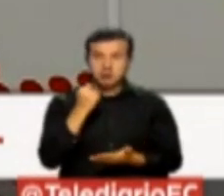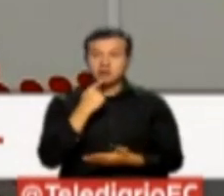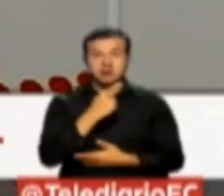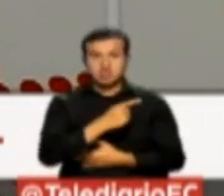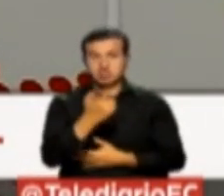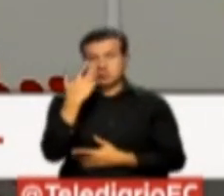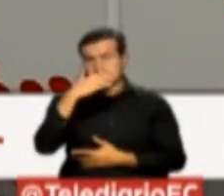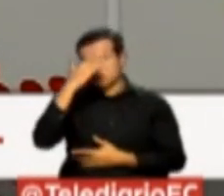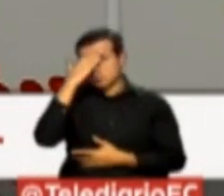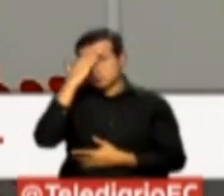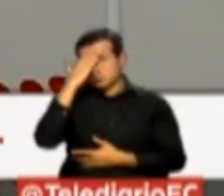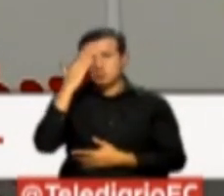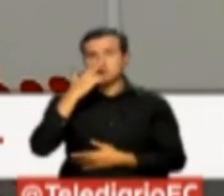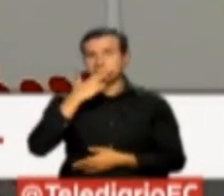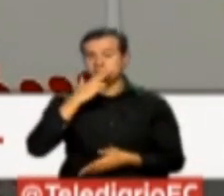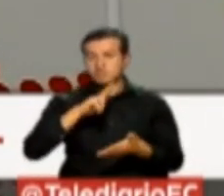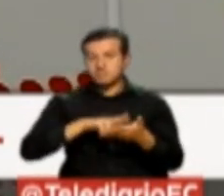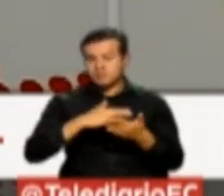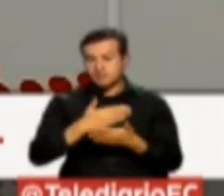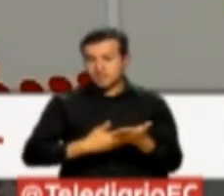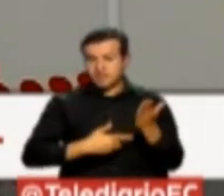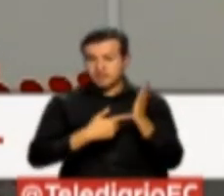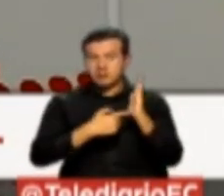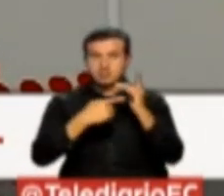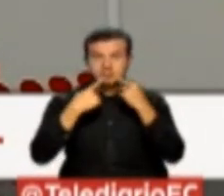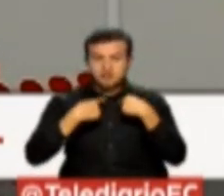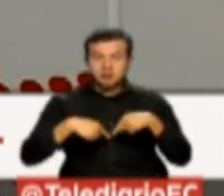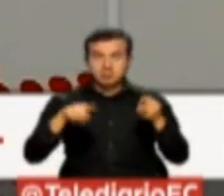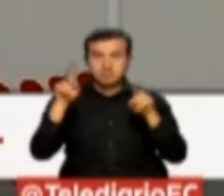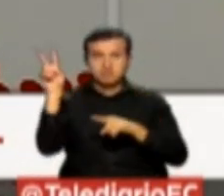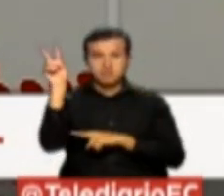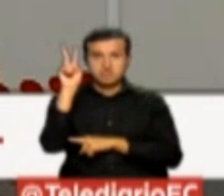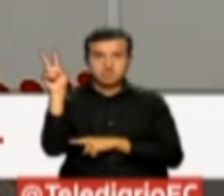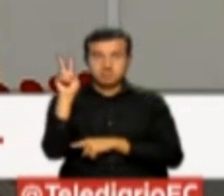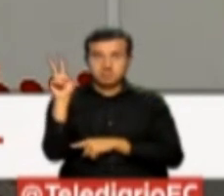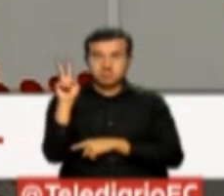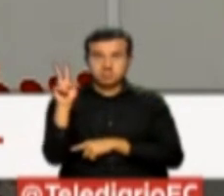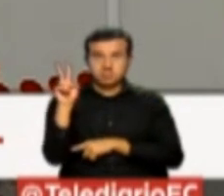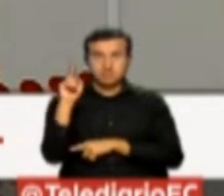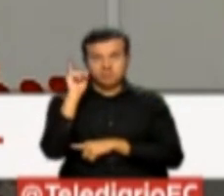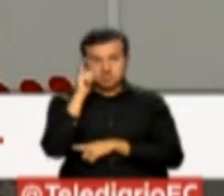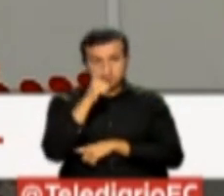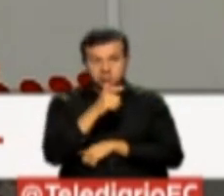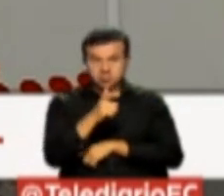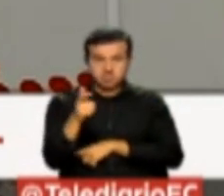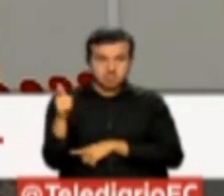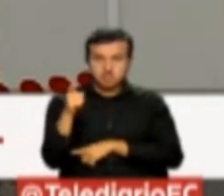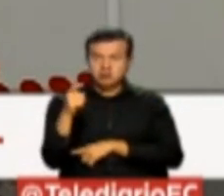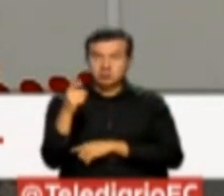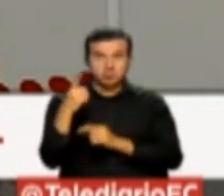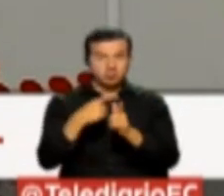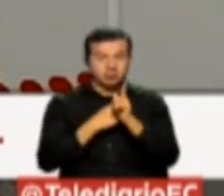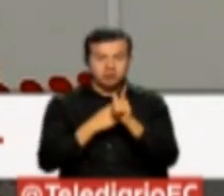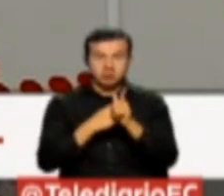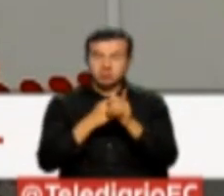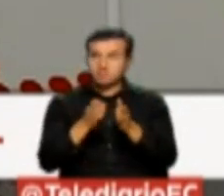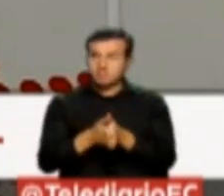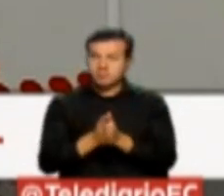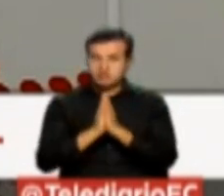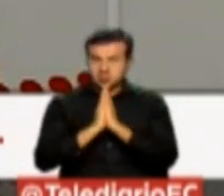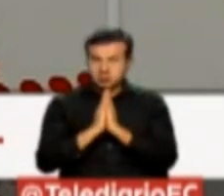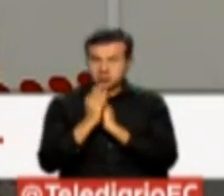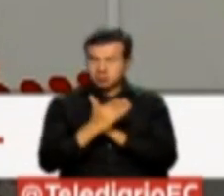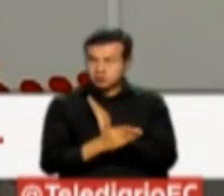conocido un oficio que se lo difundió el día viernes, de que ya el fiscal, como un acto urgente, habría